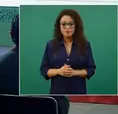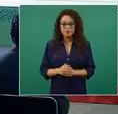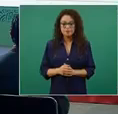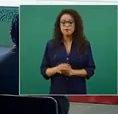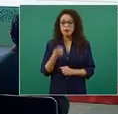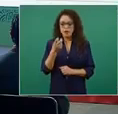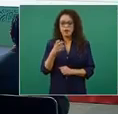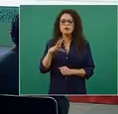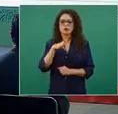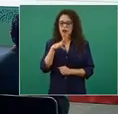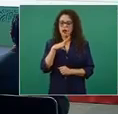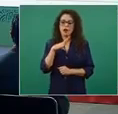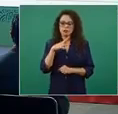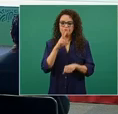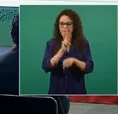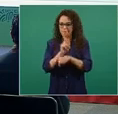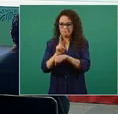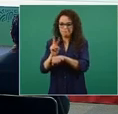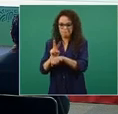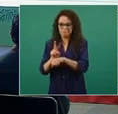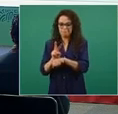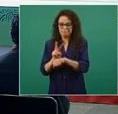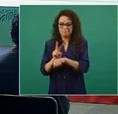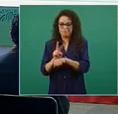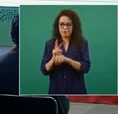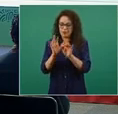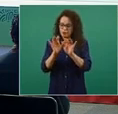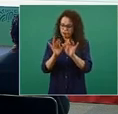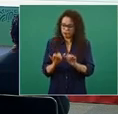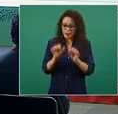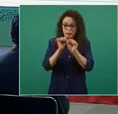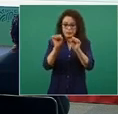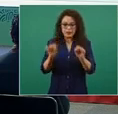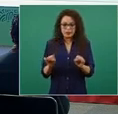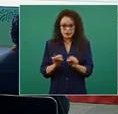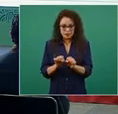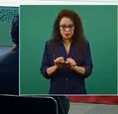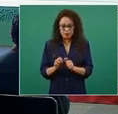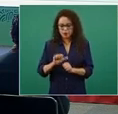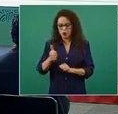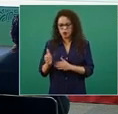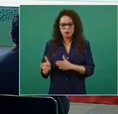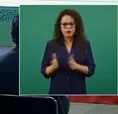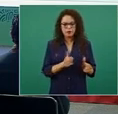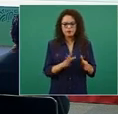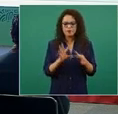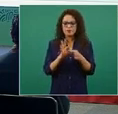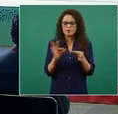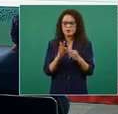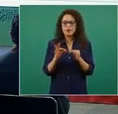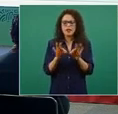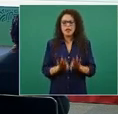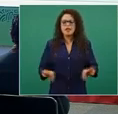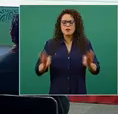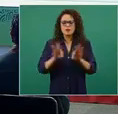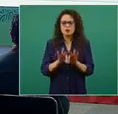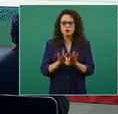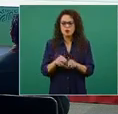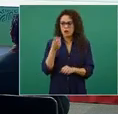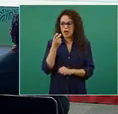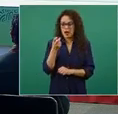sistema de vigilancia. Y algo destacable que tenemos que comentar es que nuestro sistema de vigilancia, a través